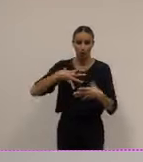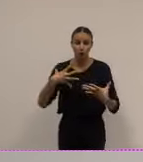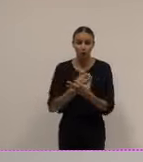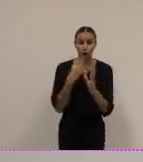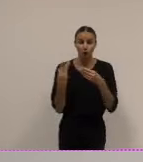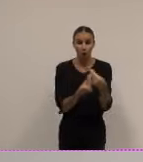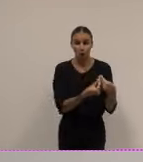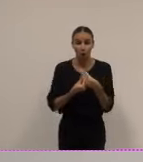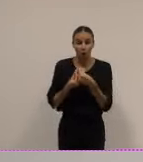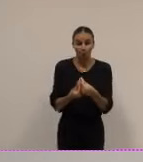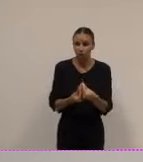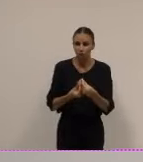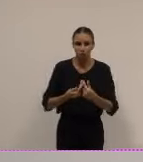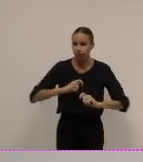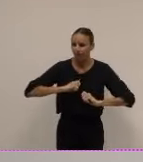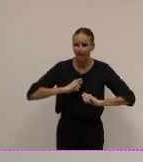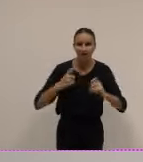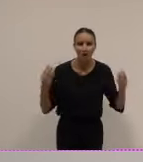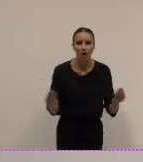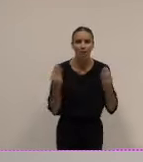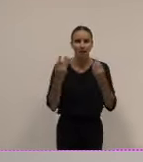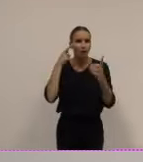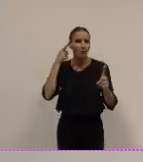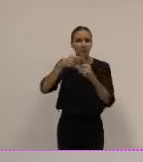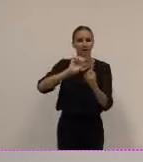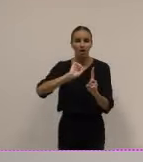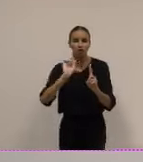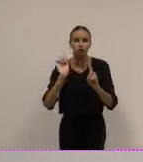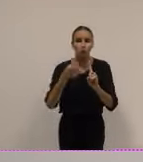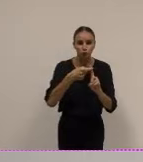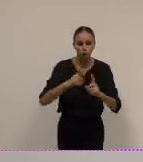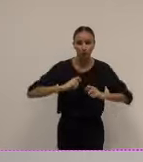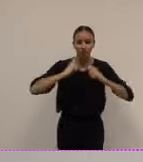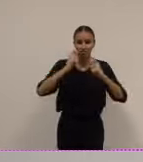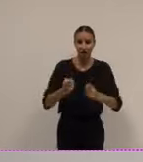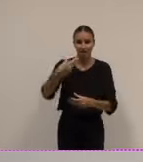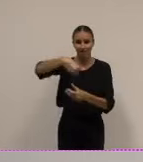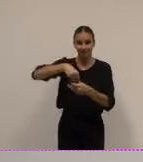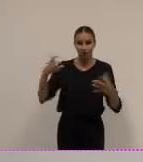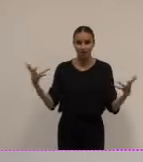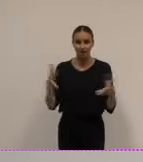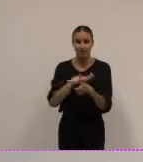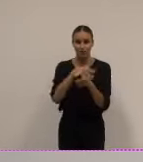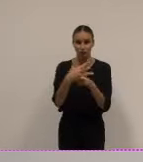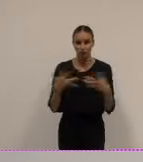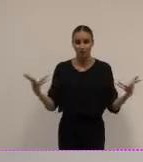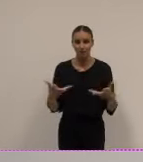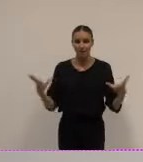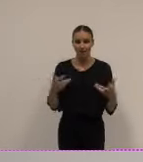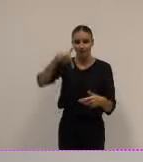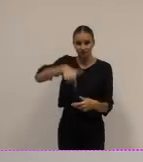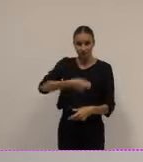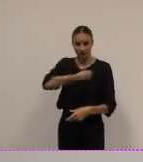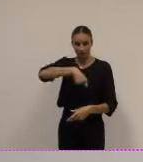para aportar soluciones a la mayor emergencia que ha vivido España en los últimos años. Si hubiéramos sido más